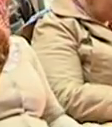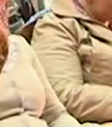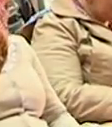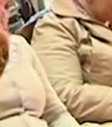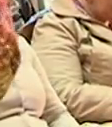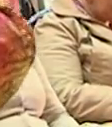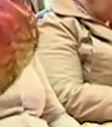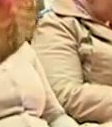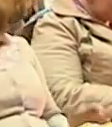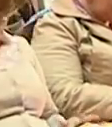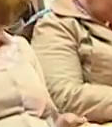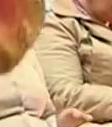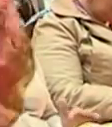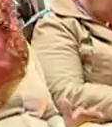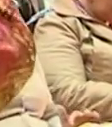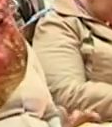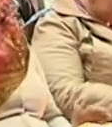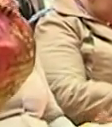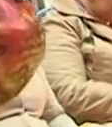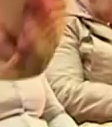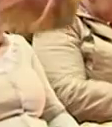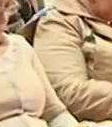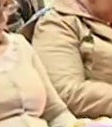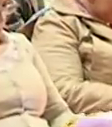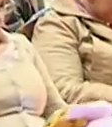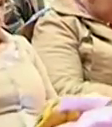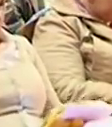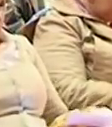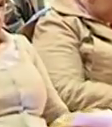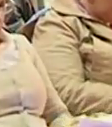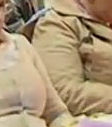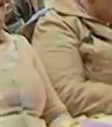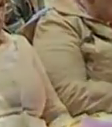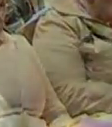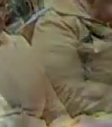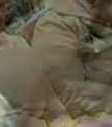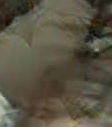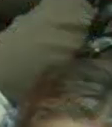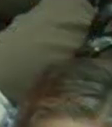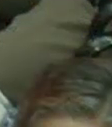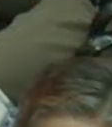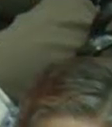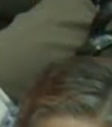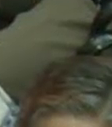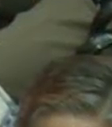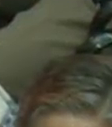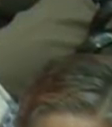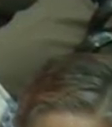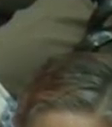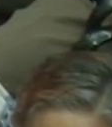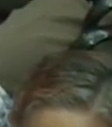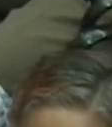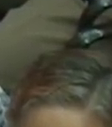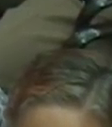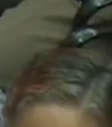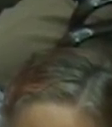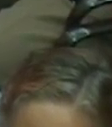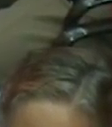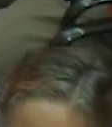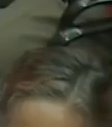los revolucionarios de hoy, nuestra patria comienza